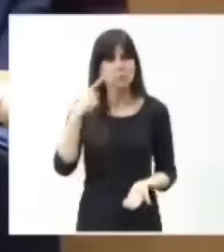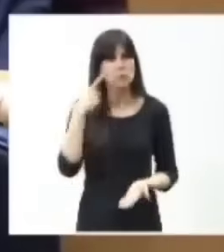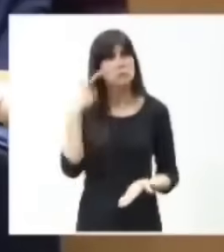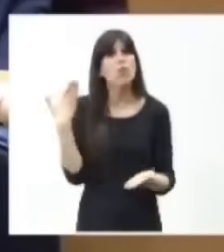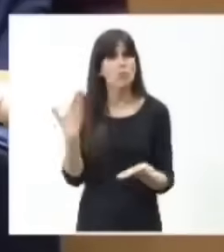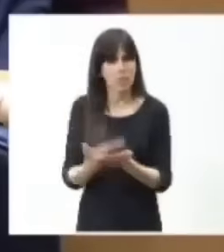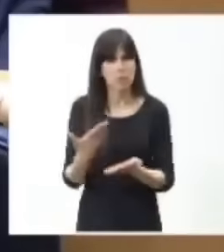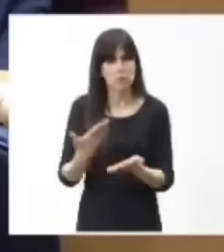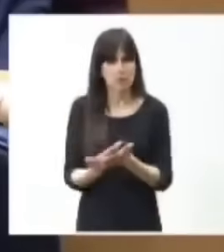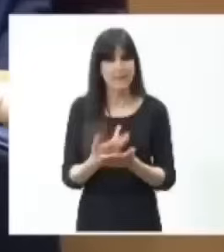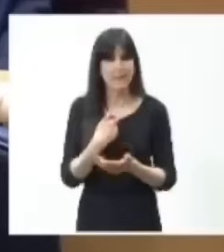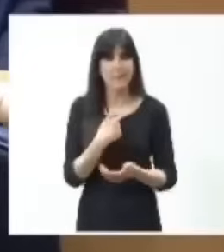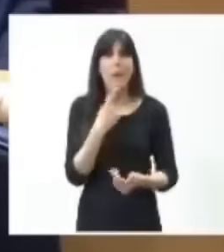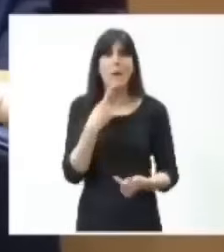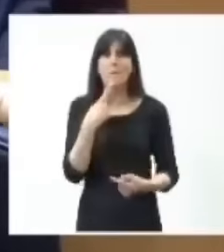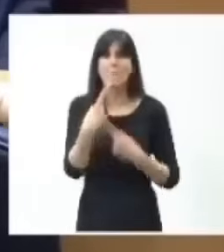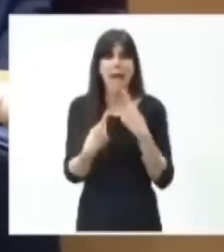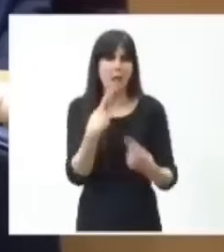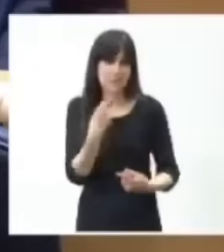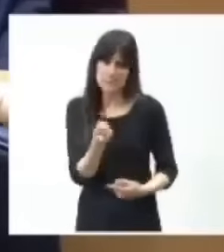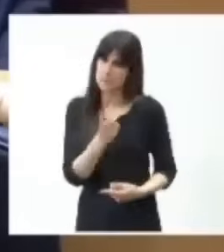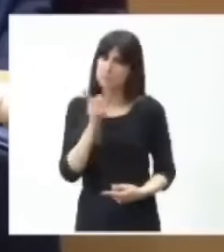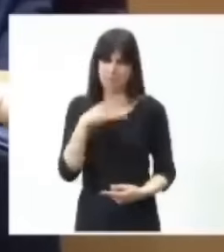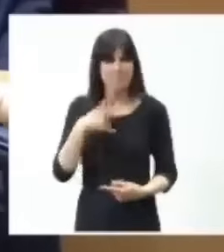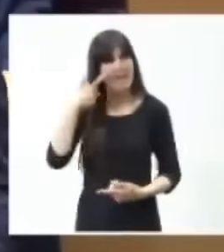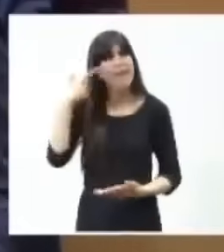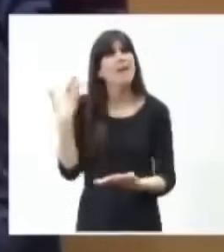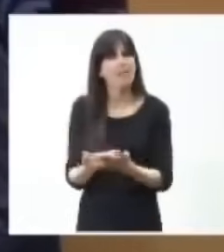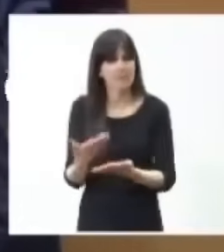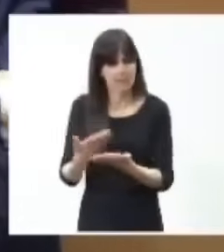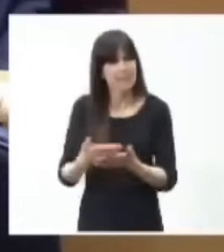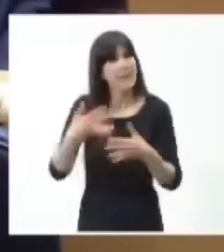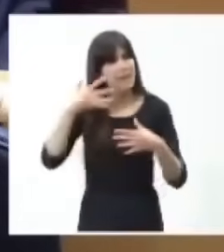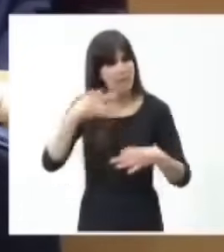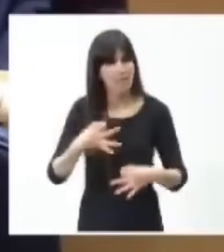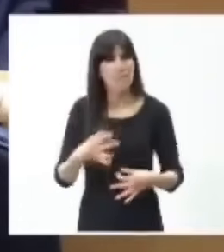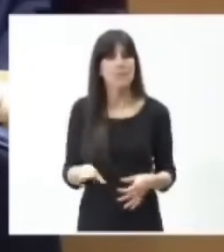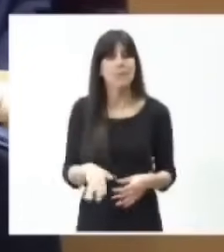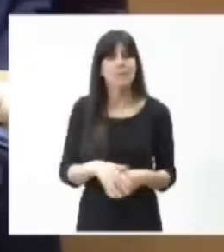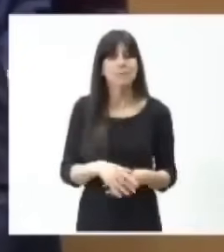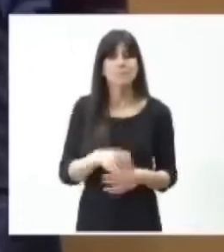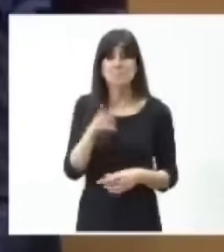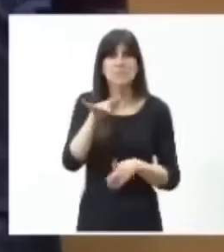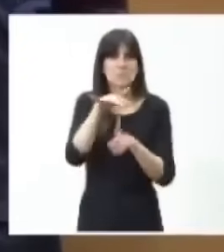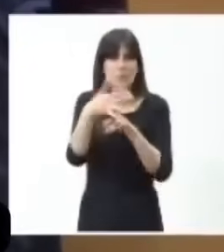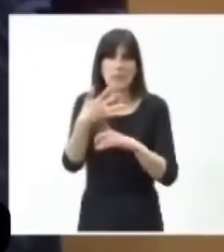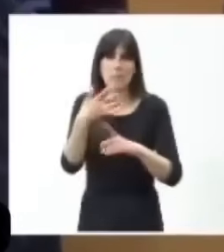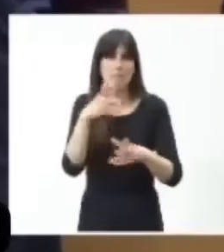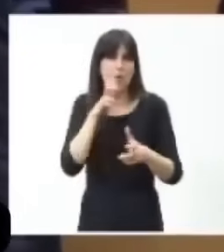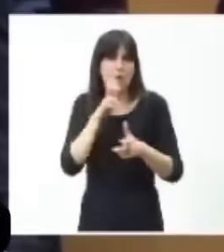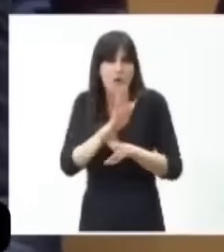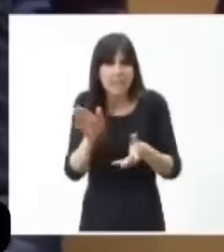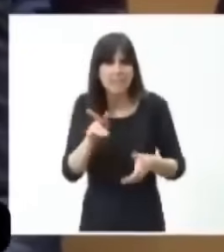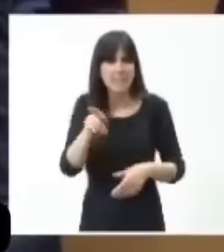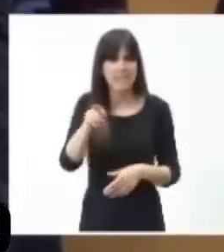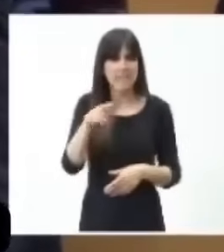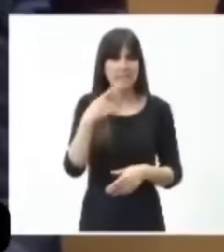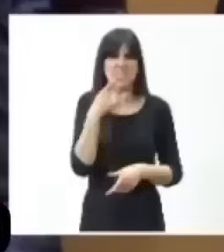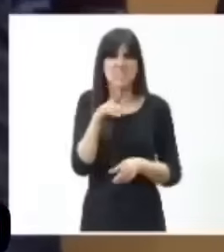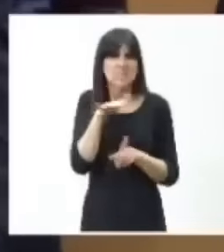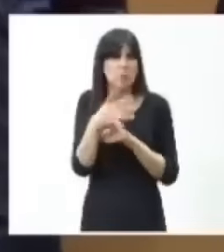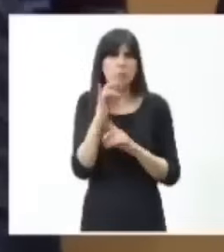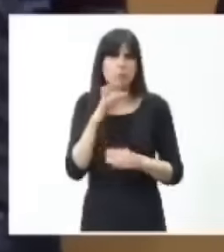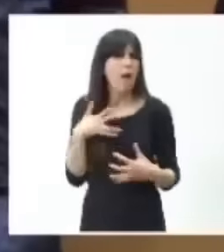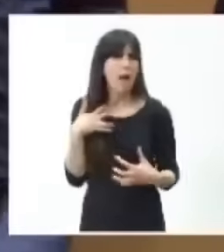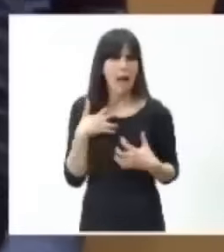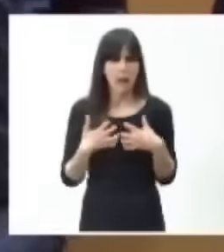demostrar, no con palabras, sino con hechos. Pero me describe usted una situación pues terrible, ¿no? Una situación angustiosa,